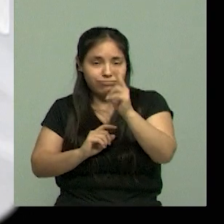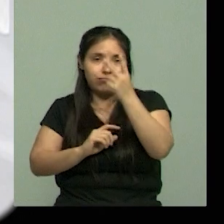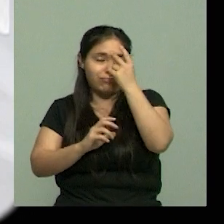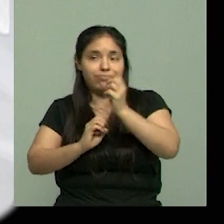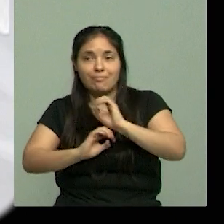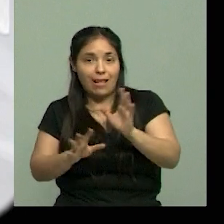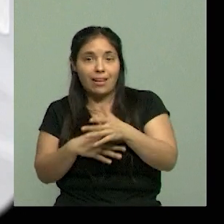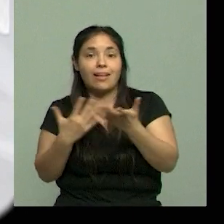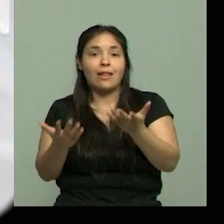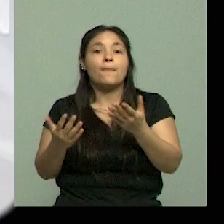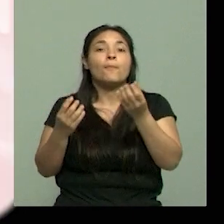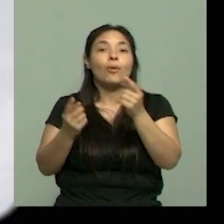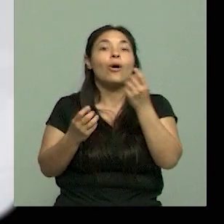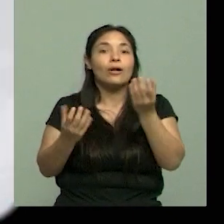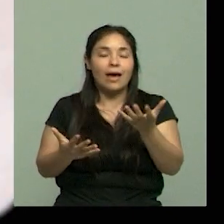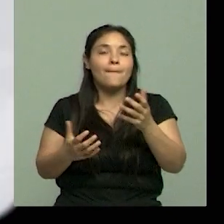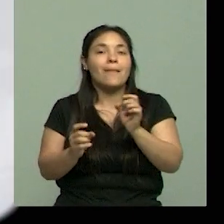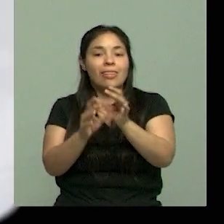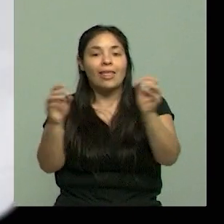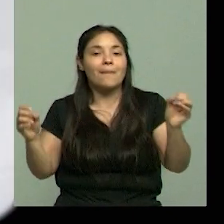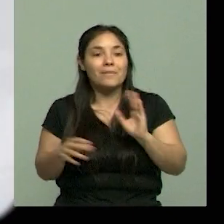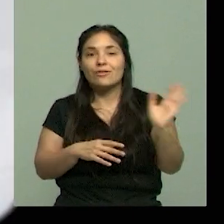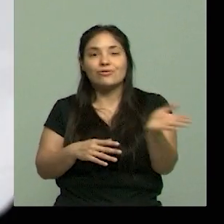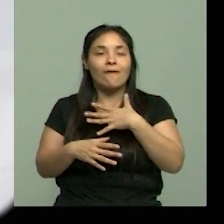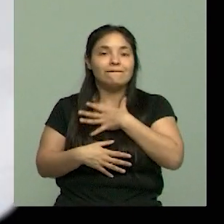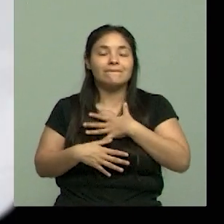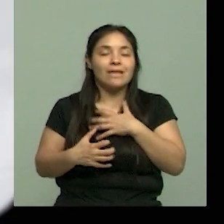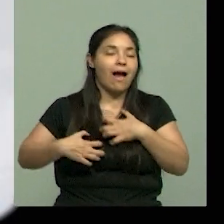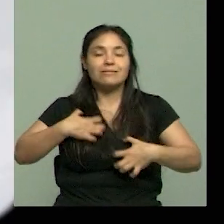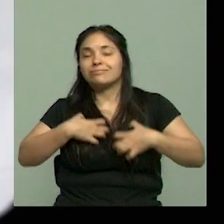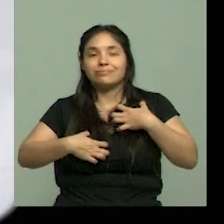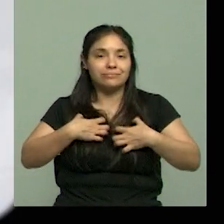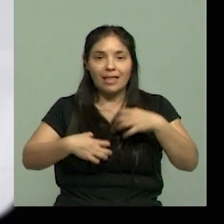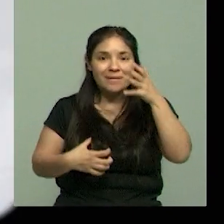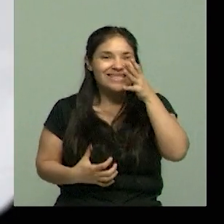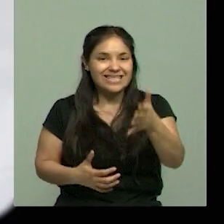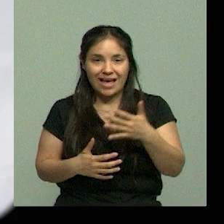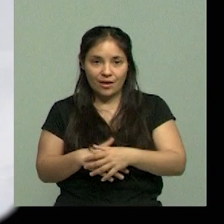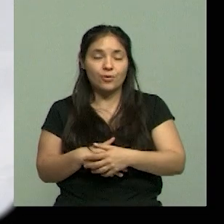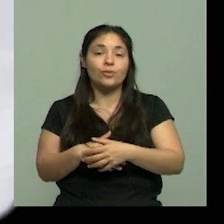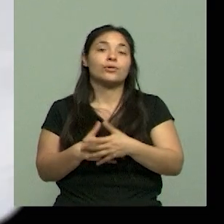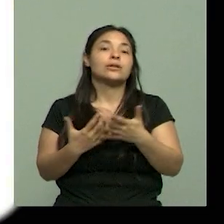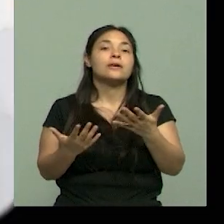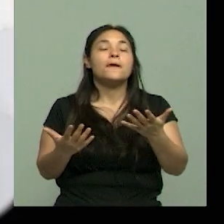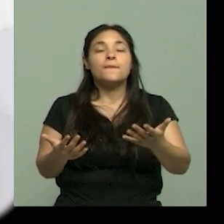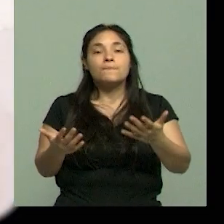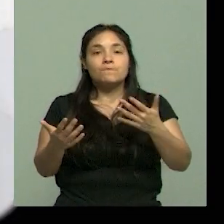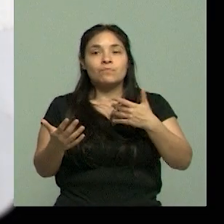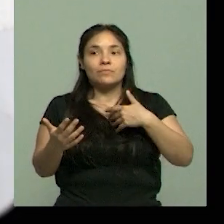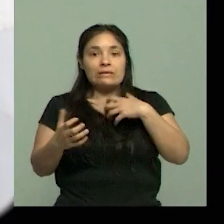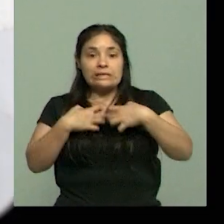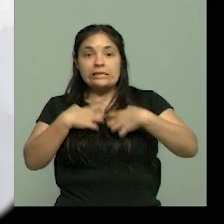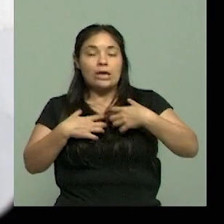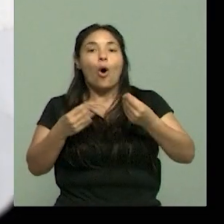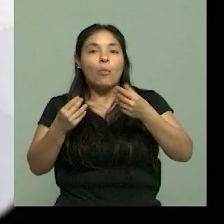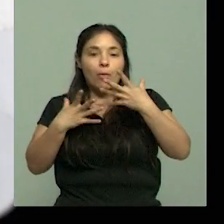que reinó mucho fue la ansiedad. Sí. Entonces, muchos también canalizaron por ese lado. Y por